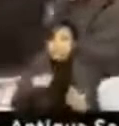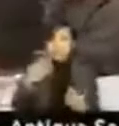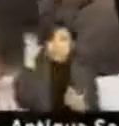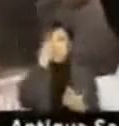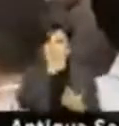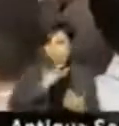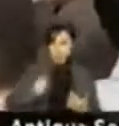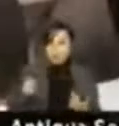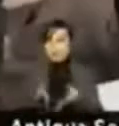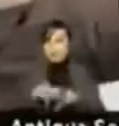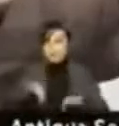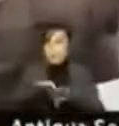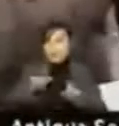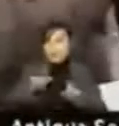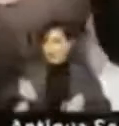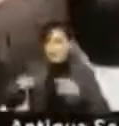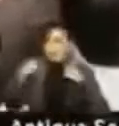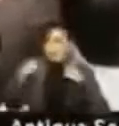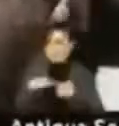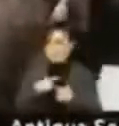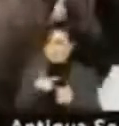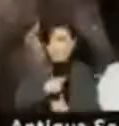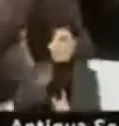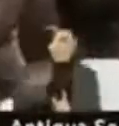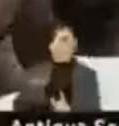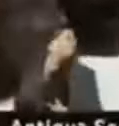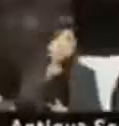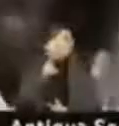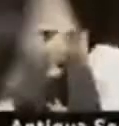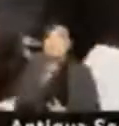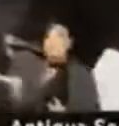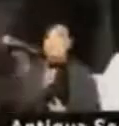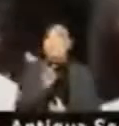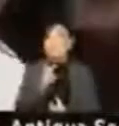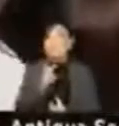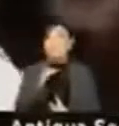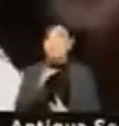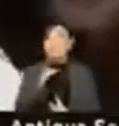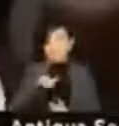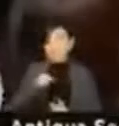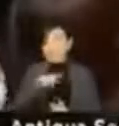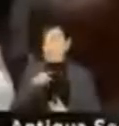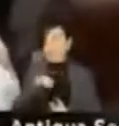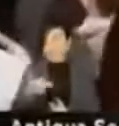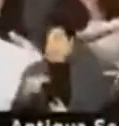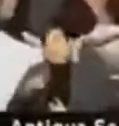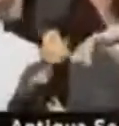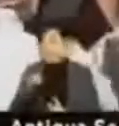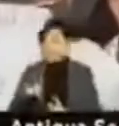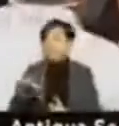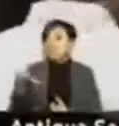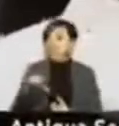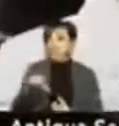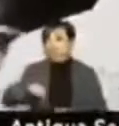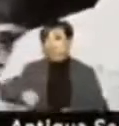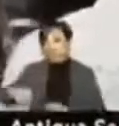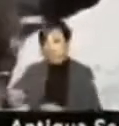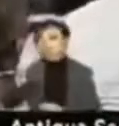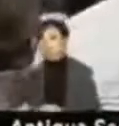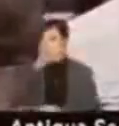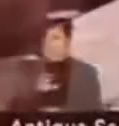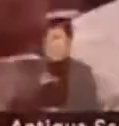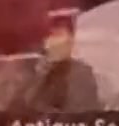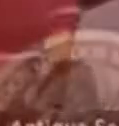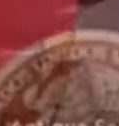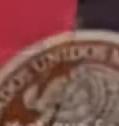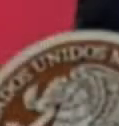cuadros se fueron al gobierno. Entre otras cosas, su dirigente histórico, Andrés Manuel López Obrador, pues llegó a la presidencia de la